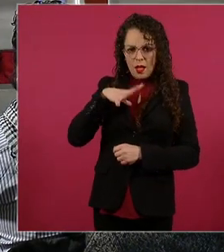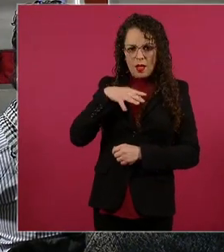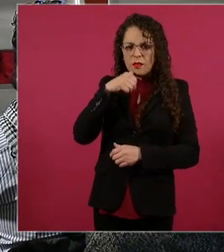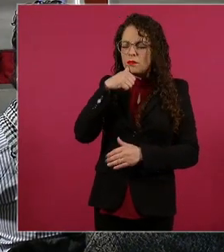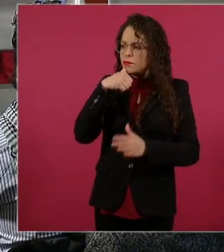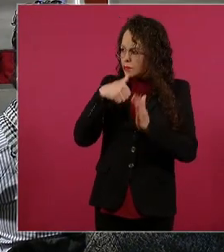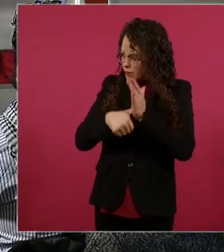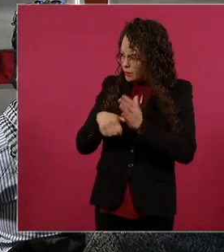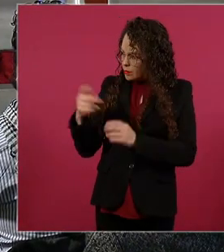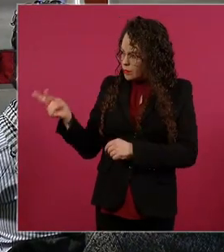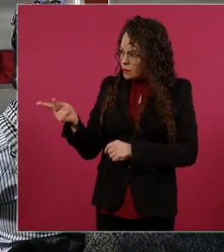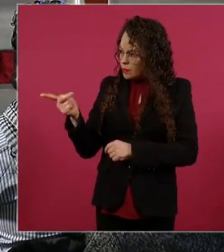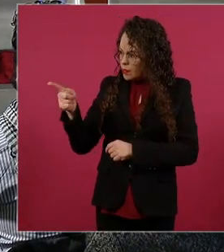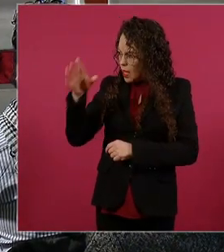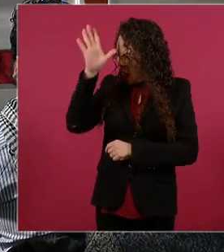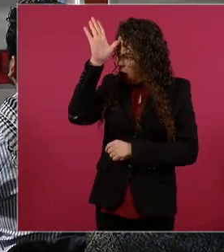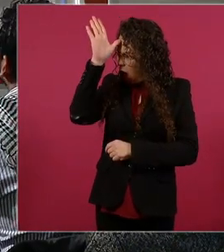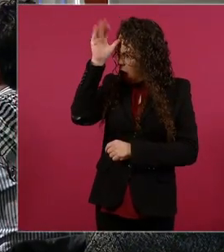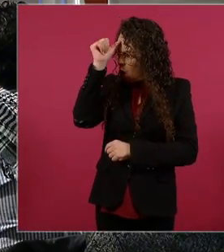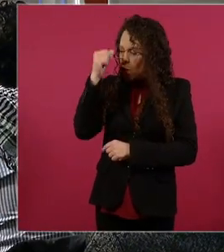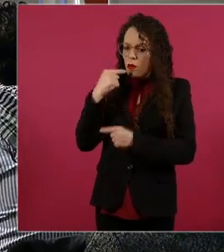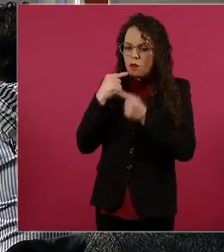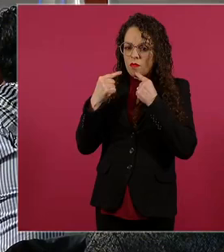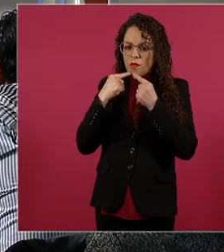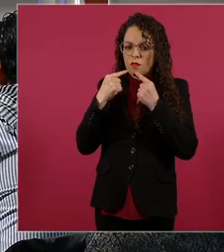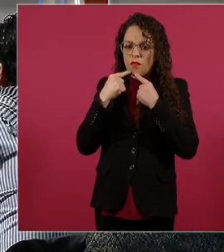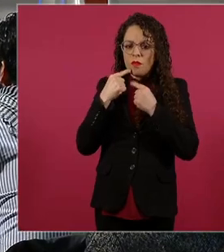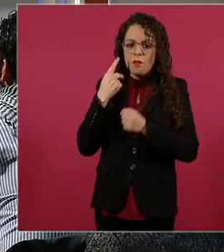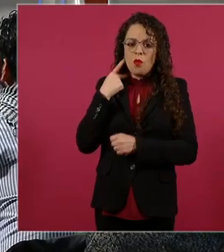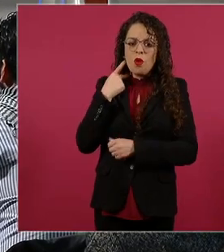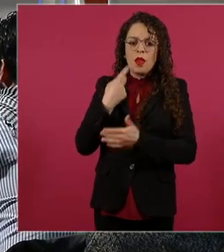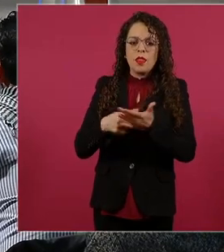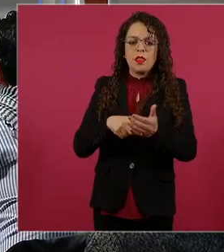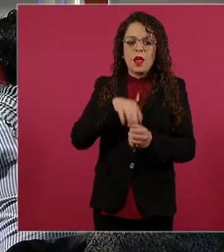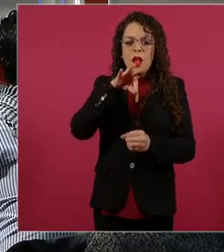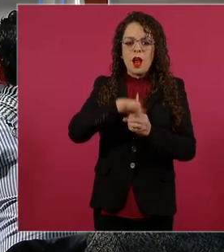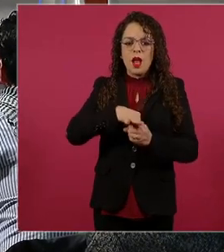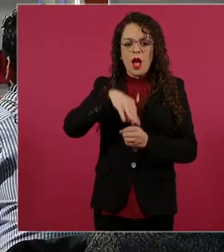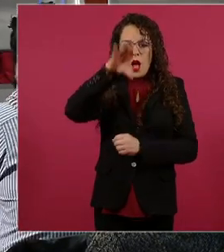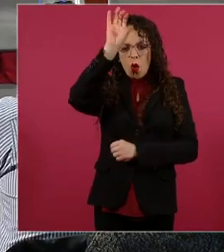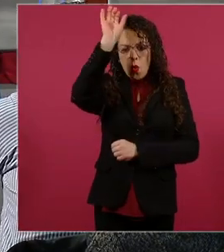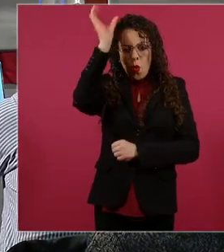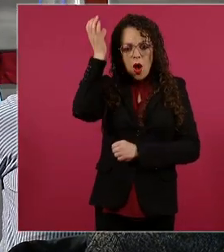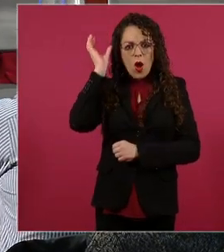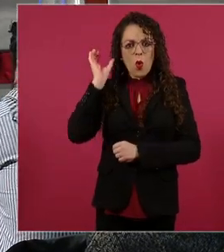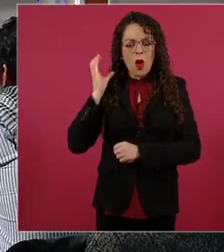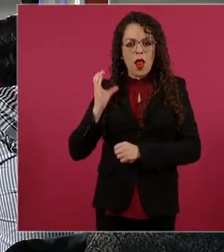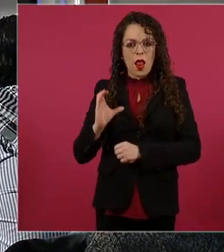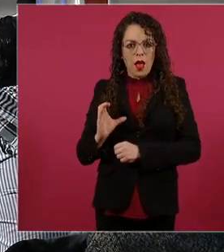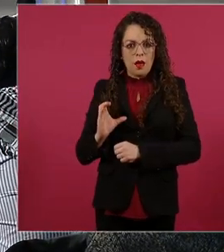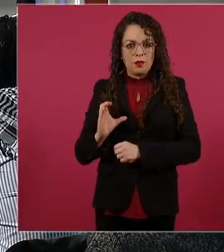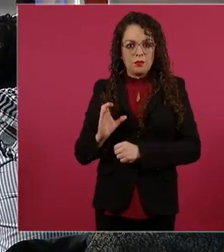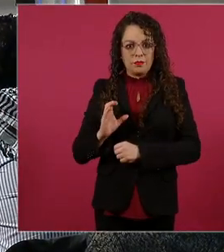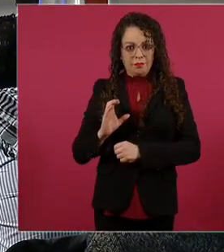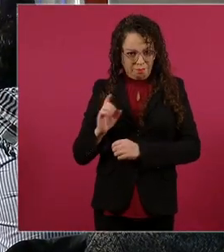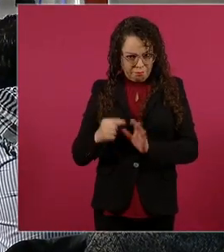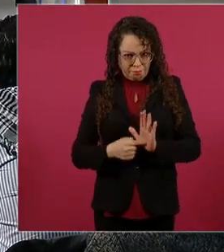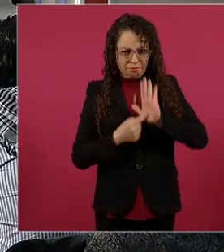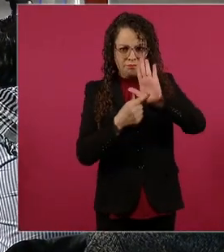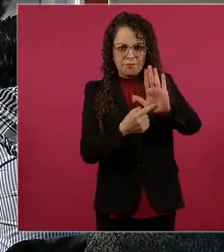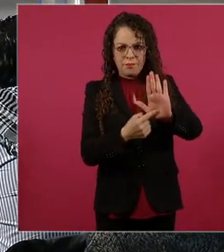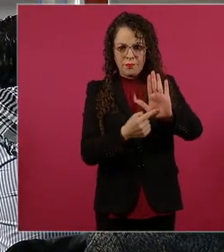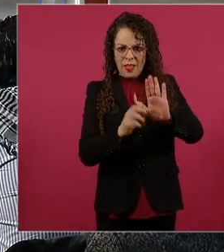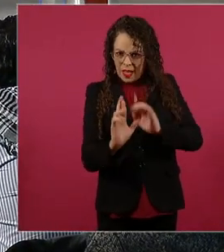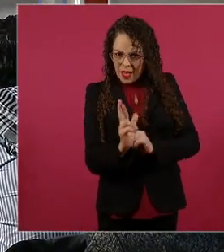mire el acuerdo político electoral Coahuil para recordarlo ¿no? que ni siquiera tiene mucho